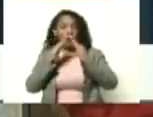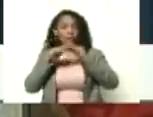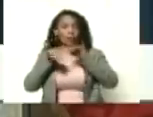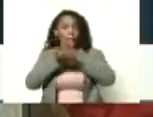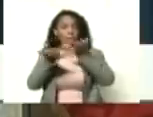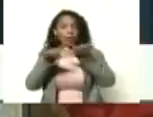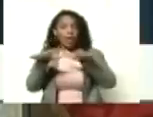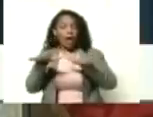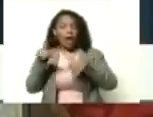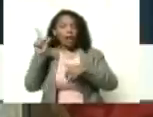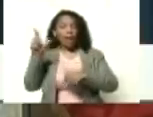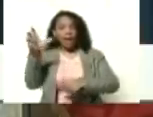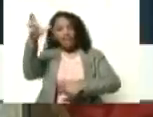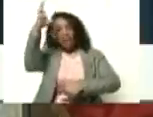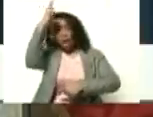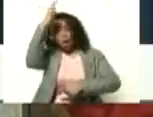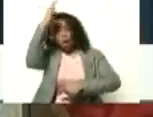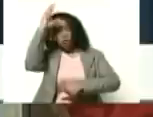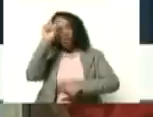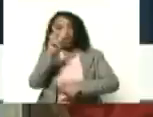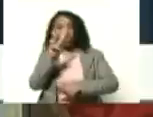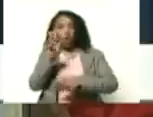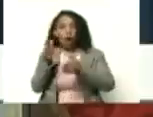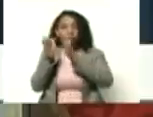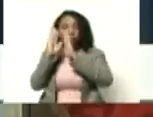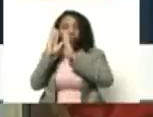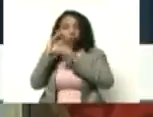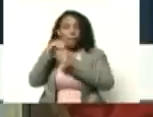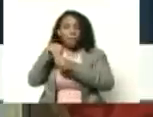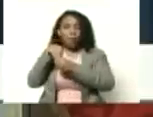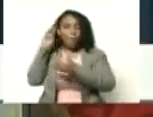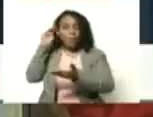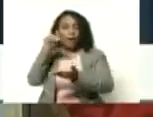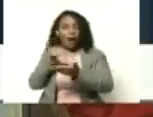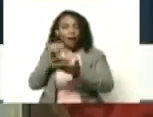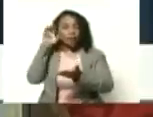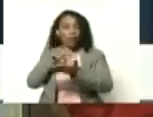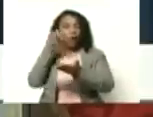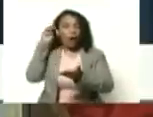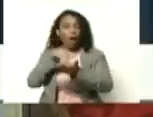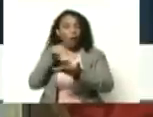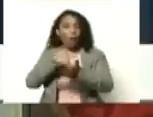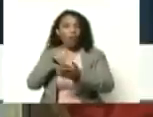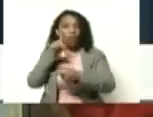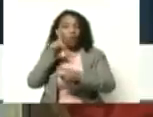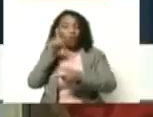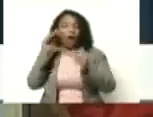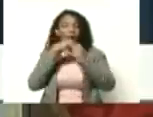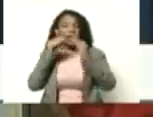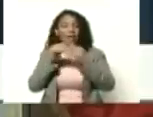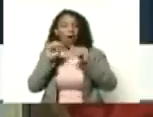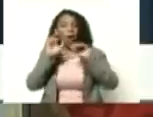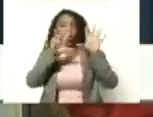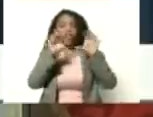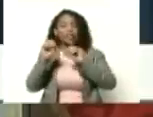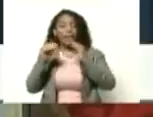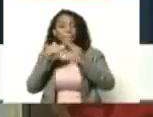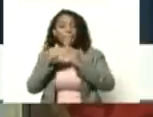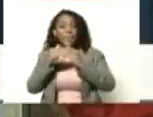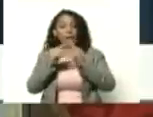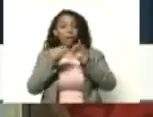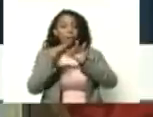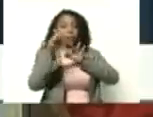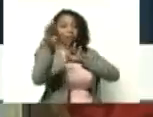en tucacas de dos apartamentos en maracay estado aragua de una finca de 80 mil metros cuadrados en